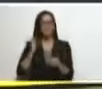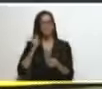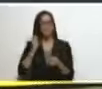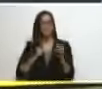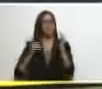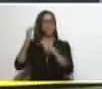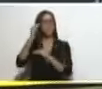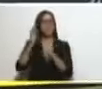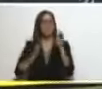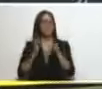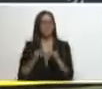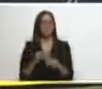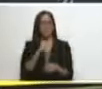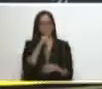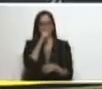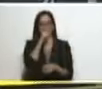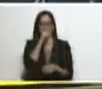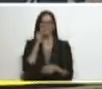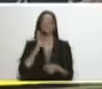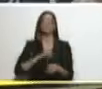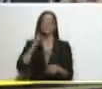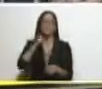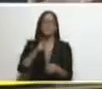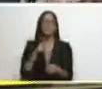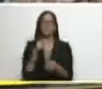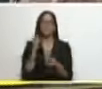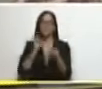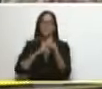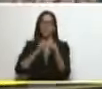¿Están en ti, Silita?